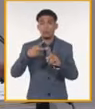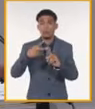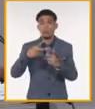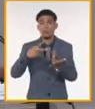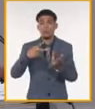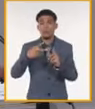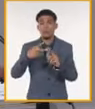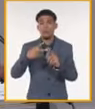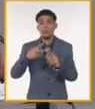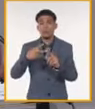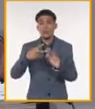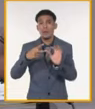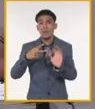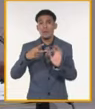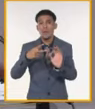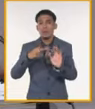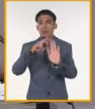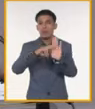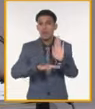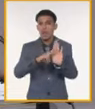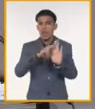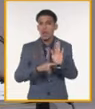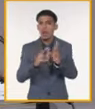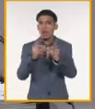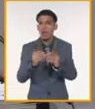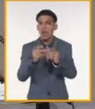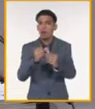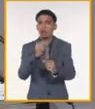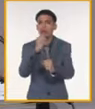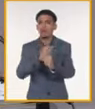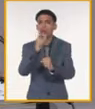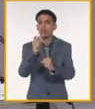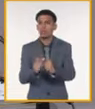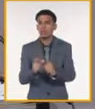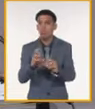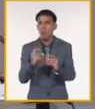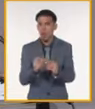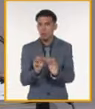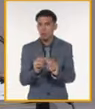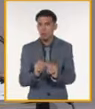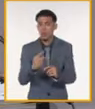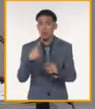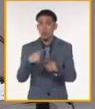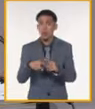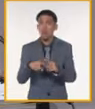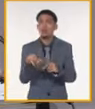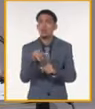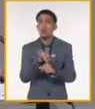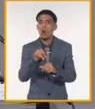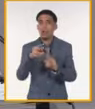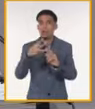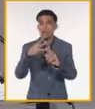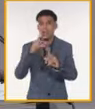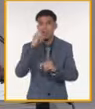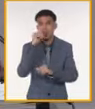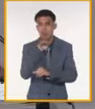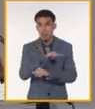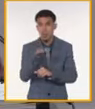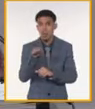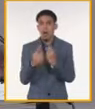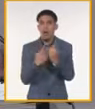adecuar las reglas contables de del trabajador por cuenta propia y también algunas precisiones que sería la tercera Norma para